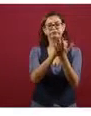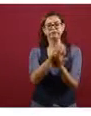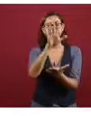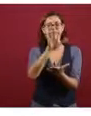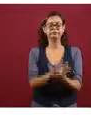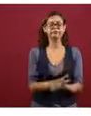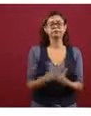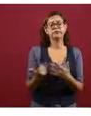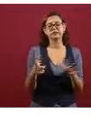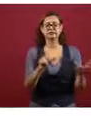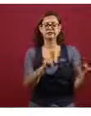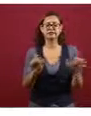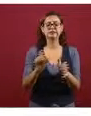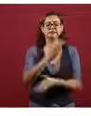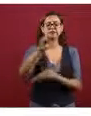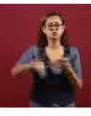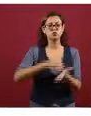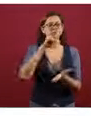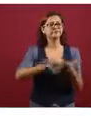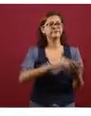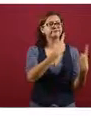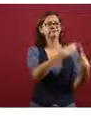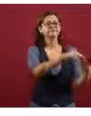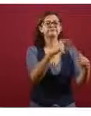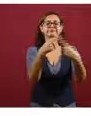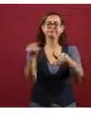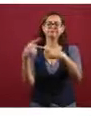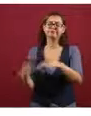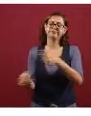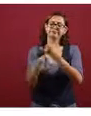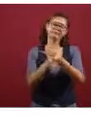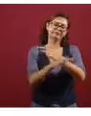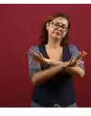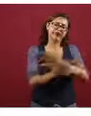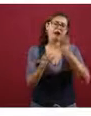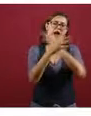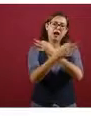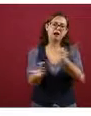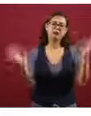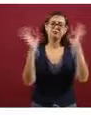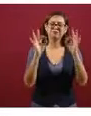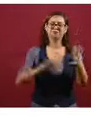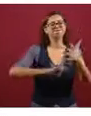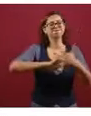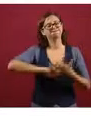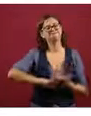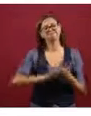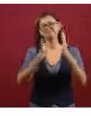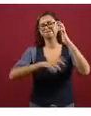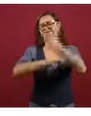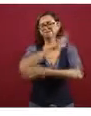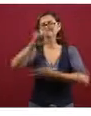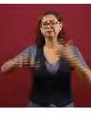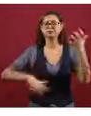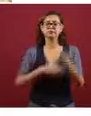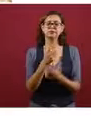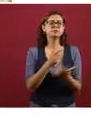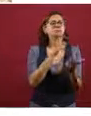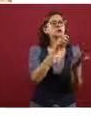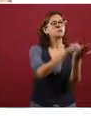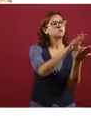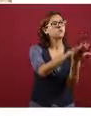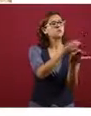más de 700 municipios con declaratoria de desastre. Los registros oficiales se llevaron a cabo por